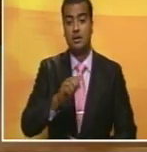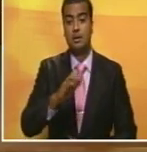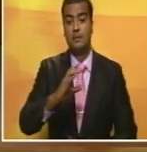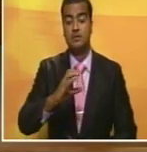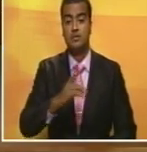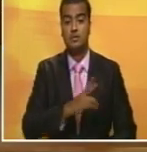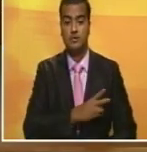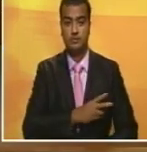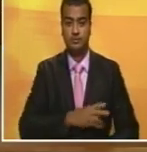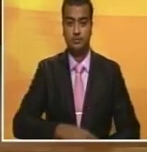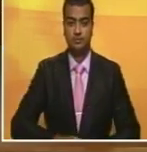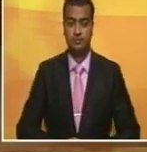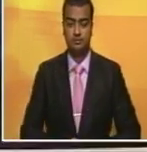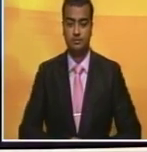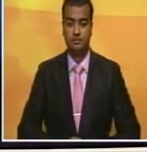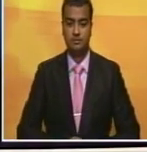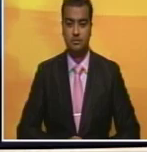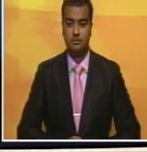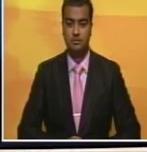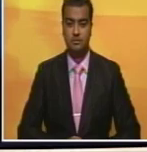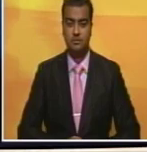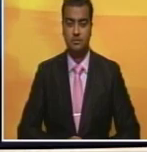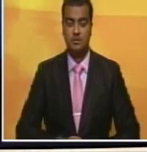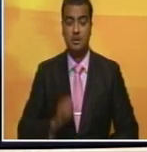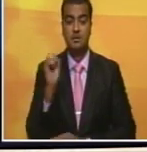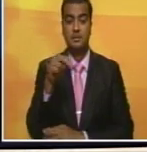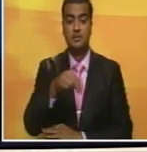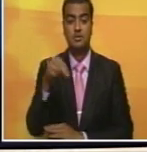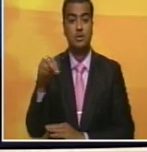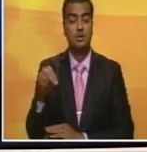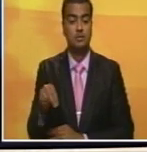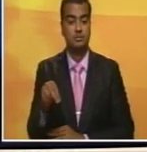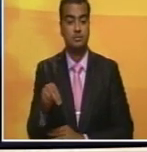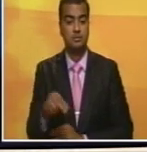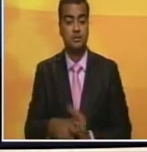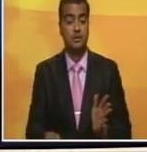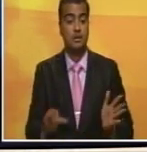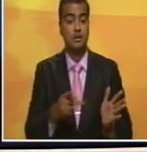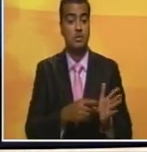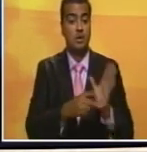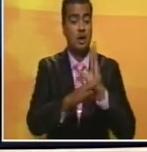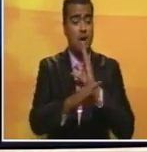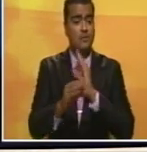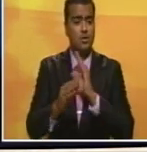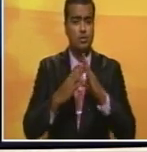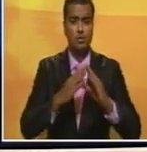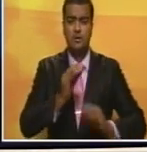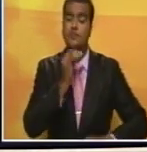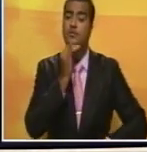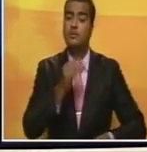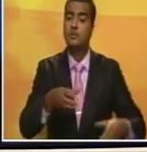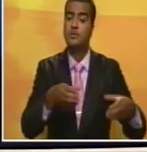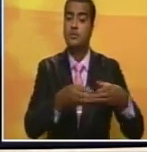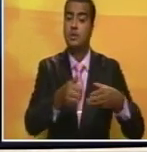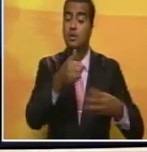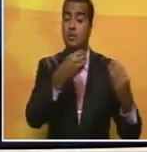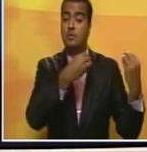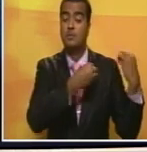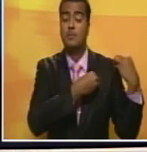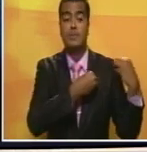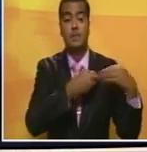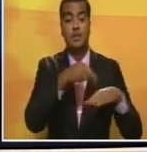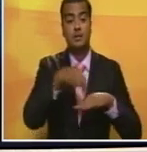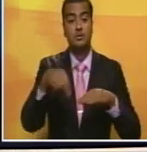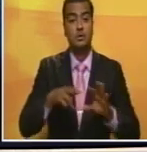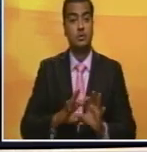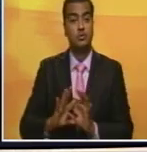Camacho, Noticiero Venevisión. La Asamblea Nacional en sesión ordinaria debatió el informe de la Oficina del Alto Comisionado de las